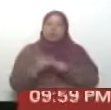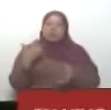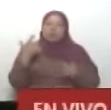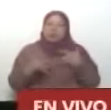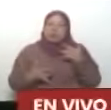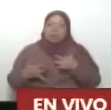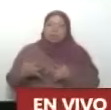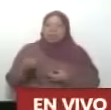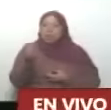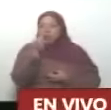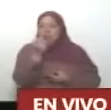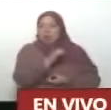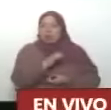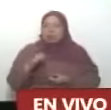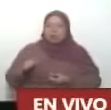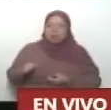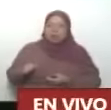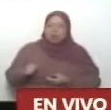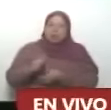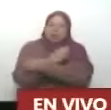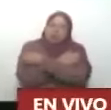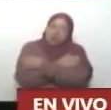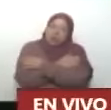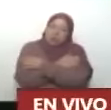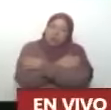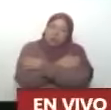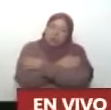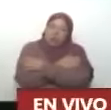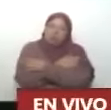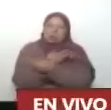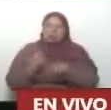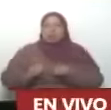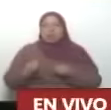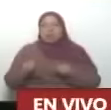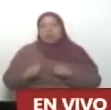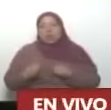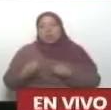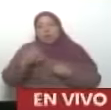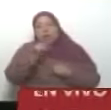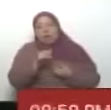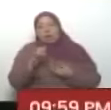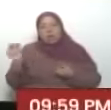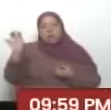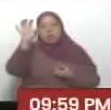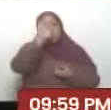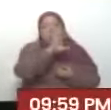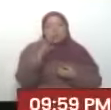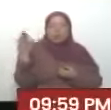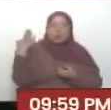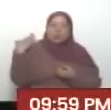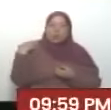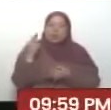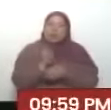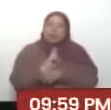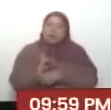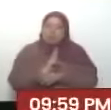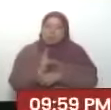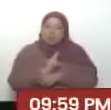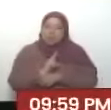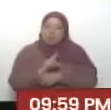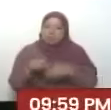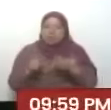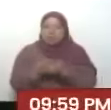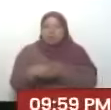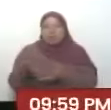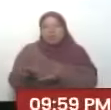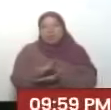esa cena en privado, para darles un abrazo. Muchos están afuera y muchos vienen cuando los llamamos, atienden el llamado muy rápido y se vienen a